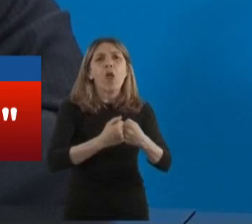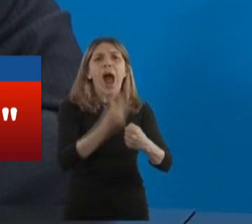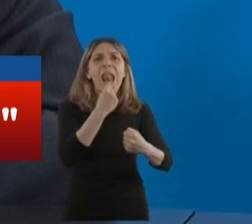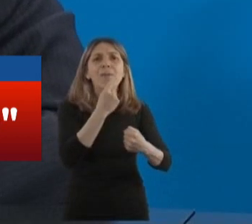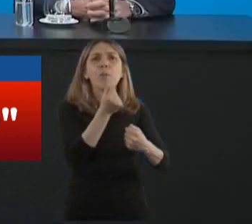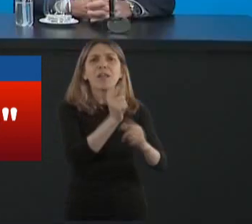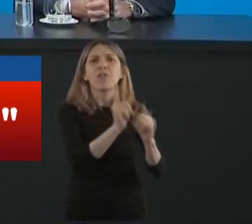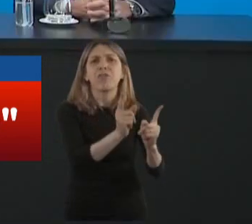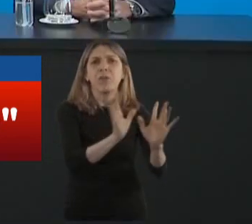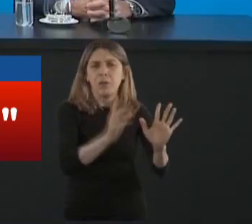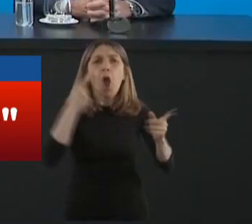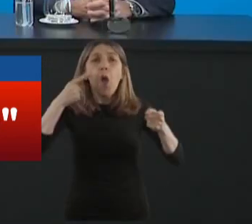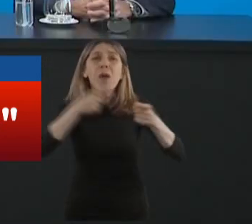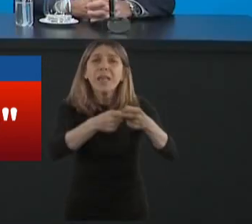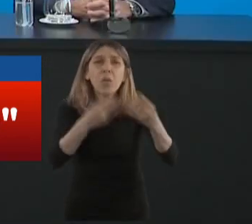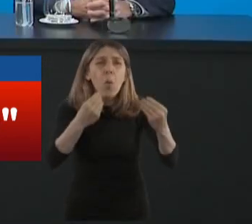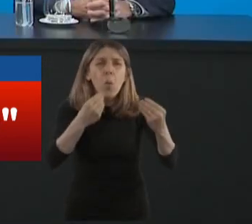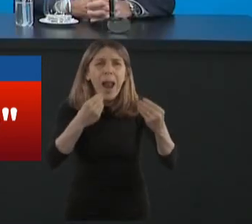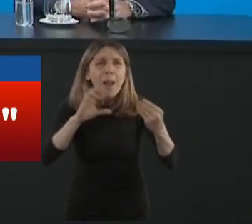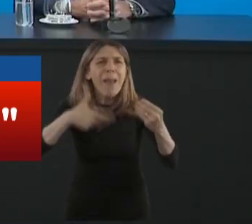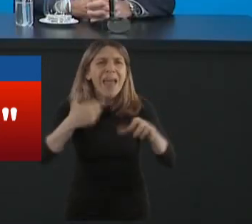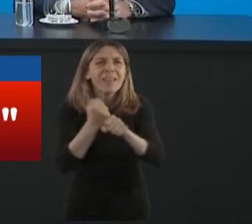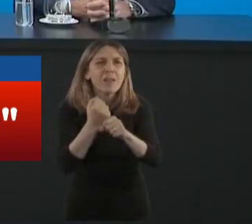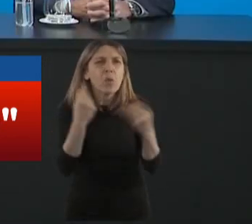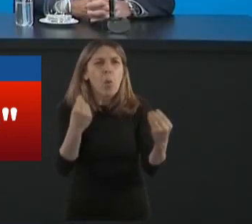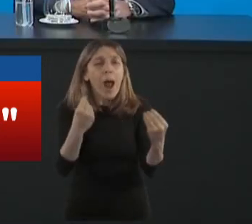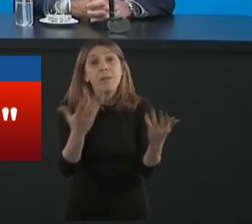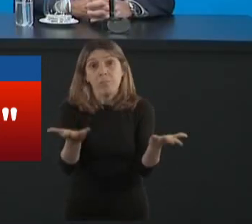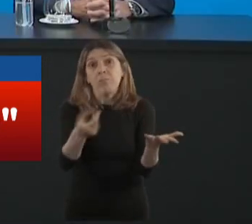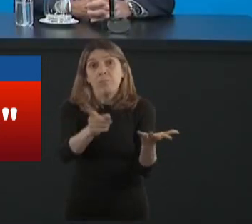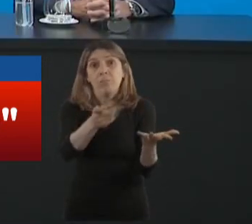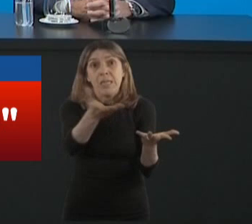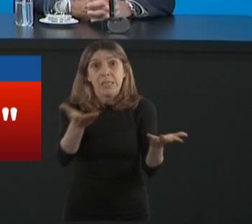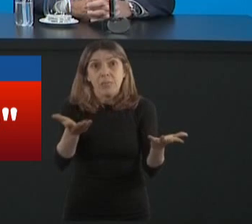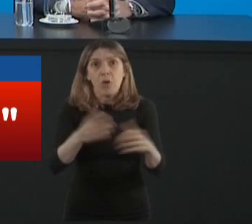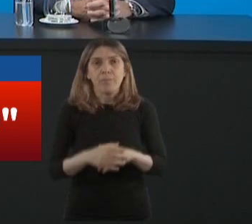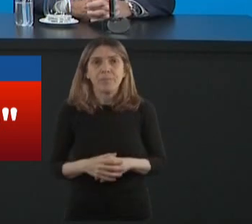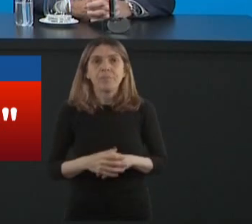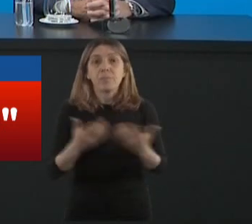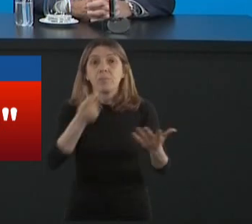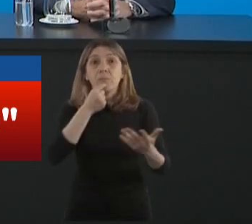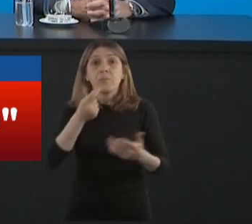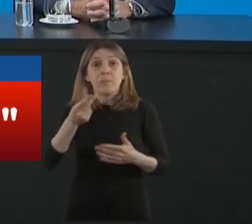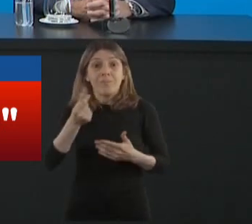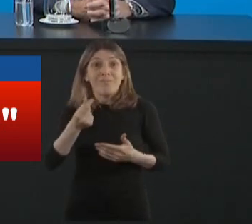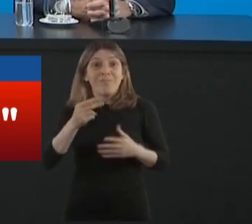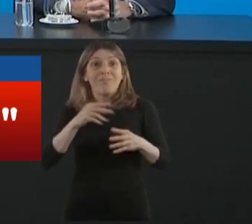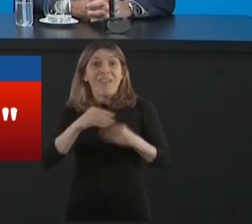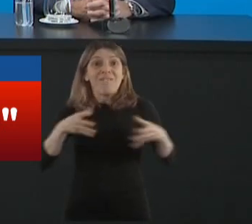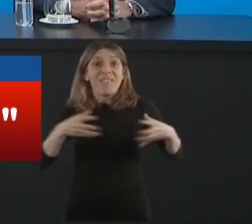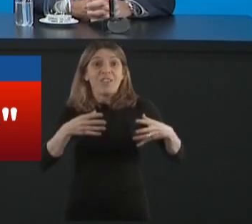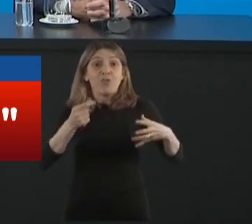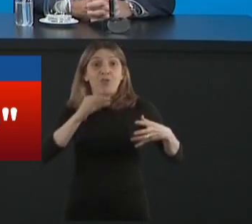objetivo? ¿Cuál es la idea? Es justamente que el salario vaya por arriba de